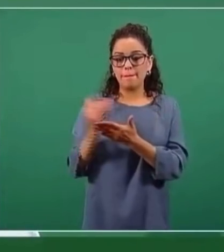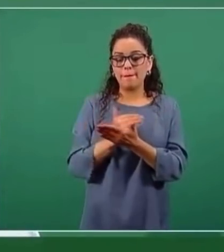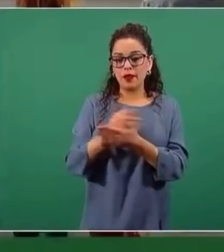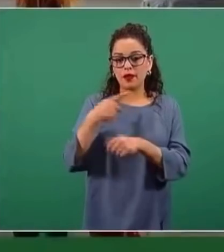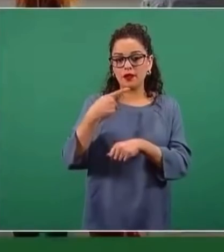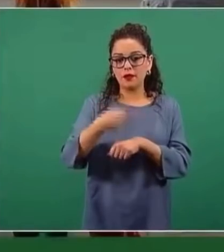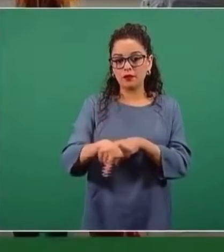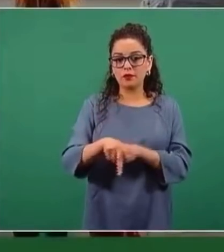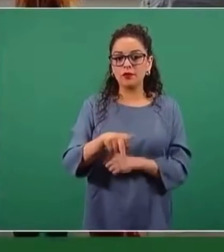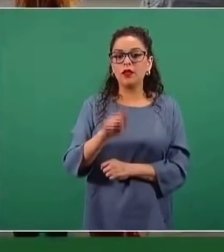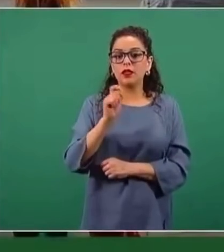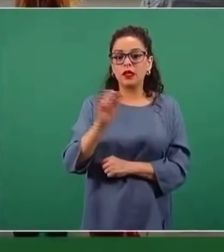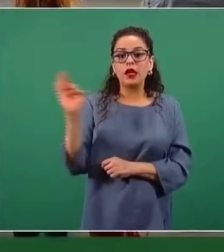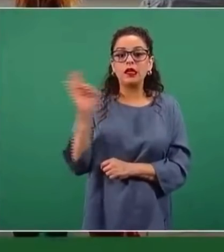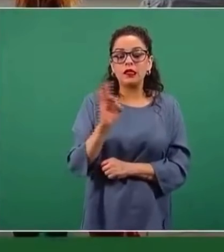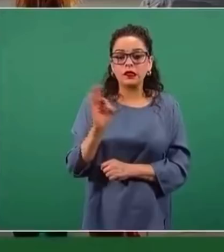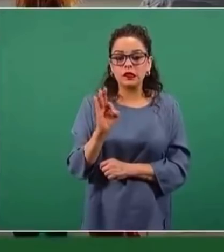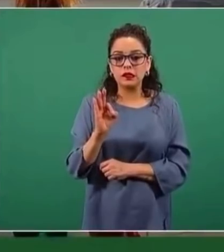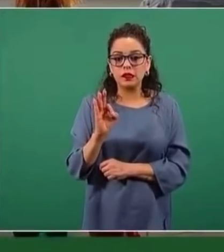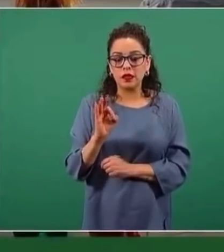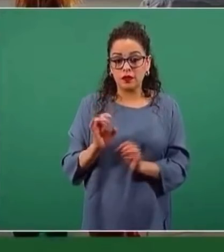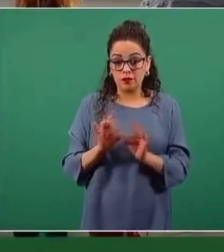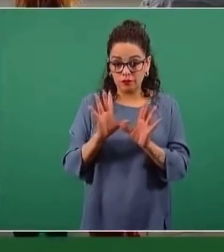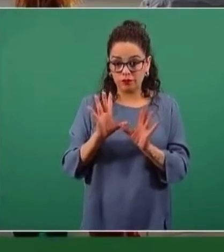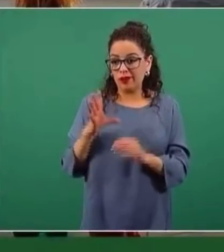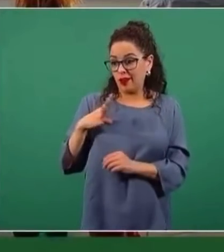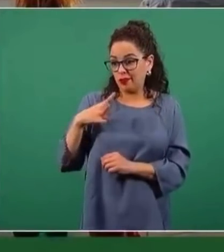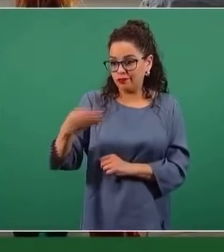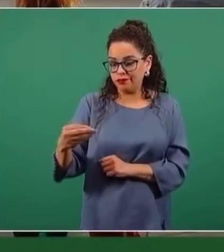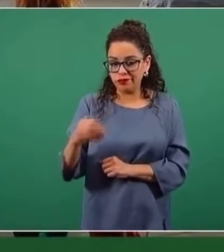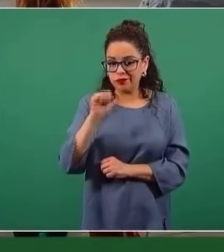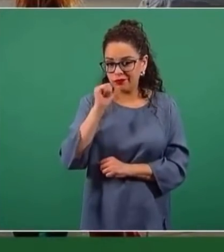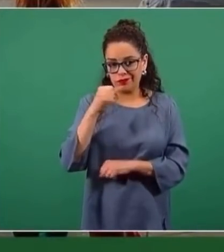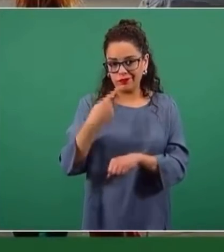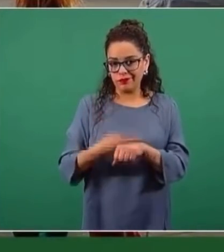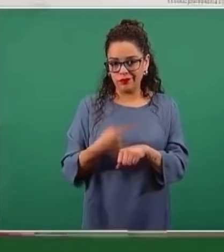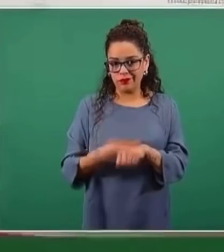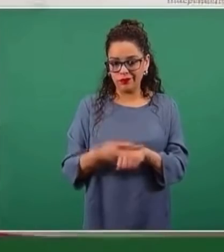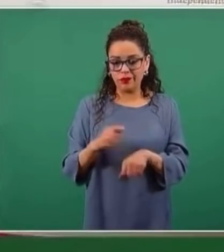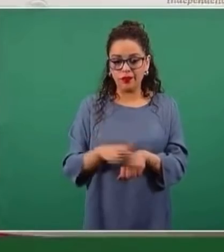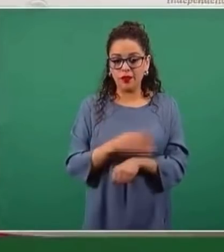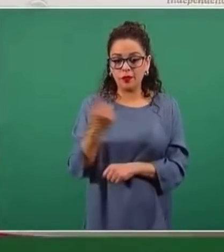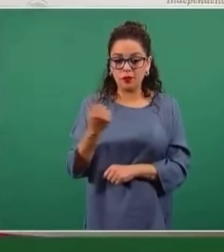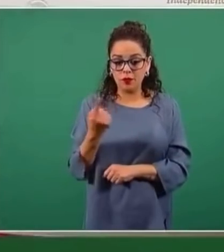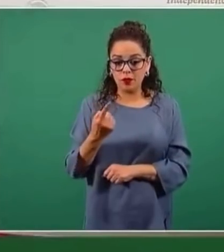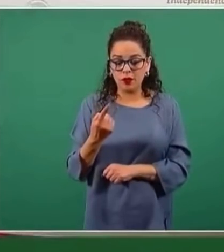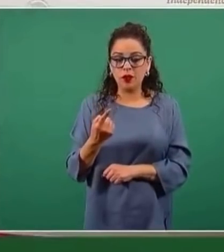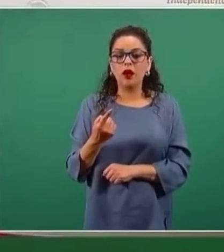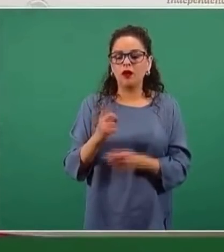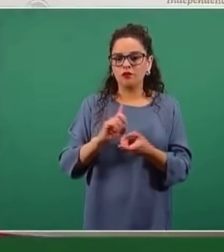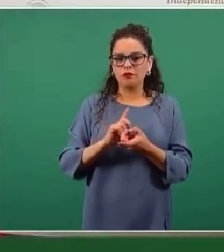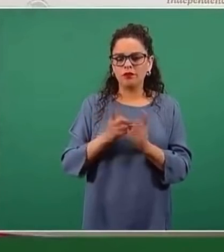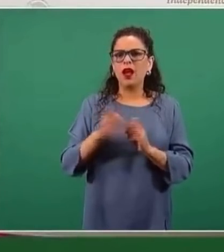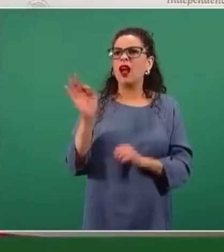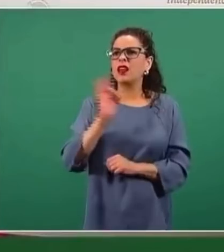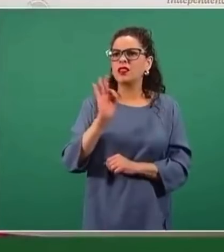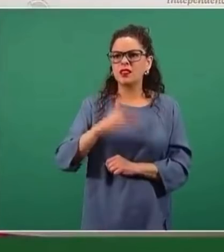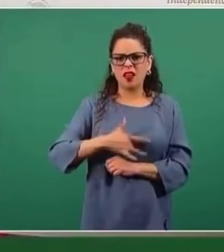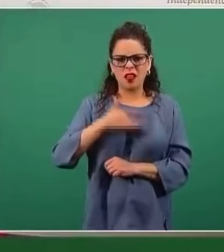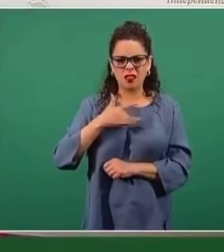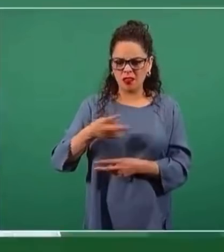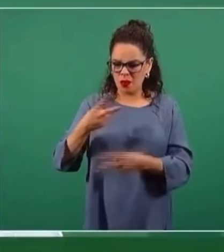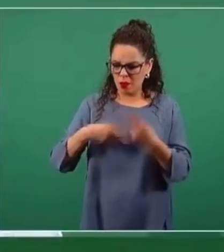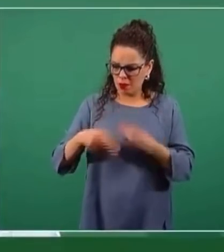riesgo de transmitir la enfermedad, dado que no van a poder desarrollar signos y síntomas que son los que están